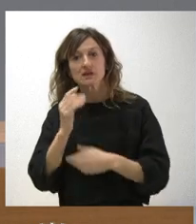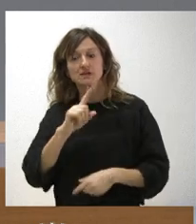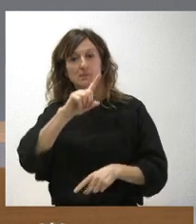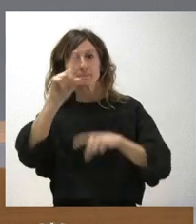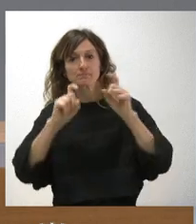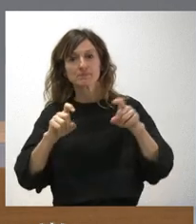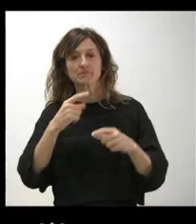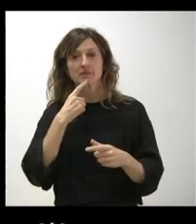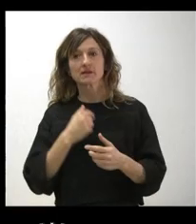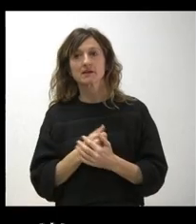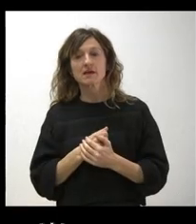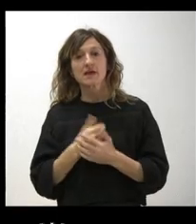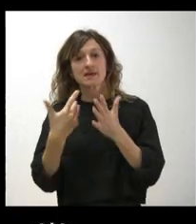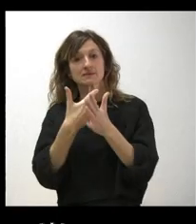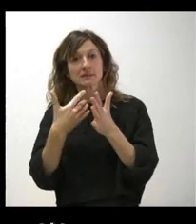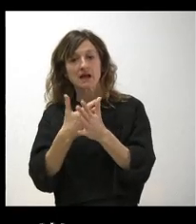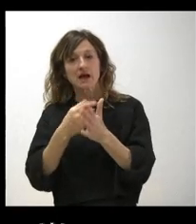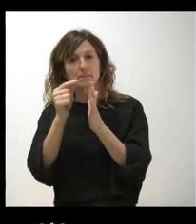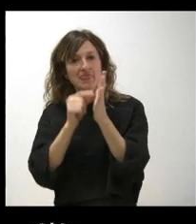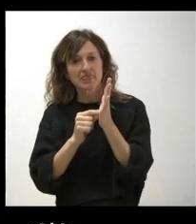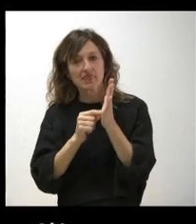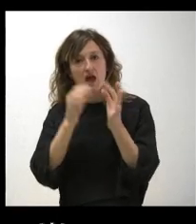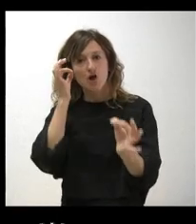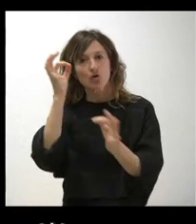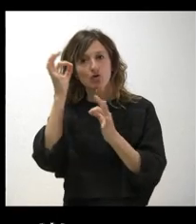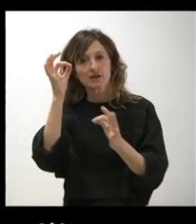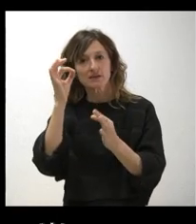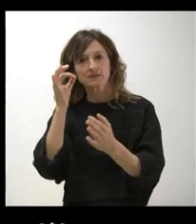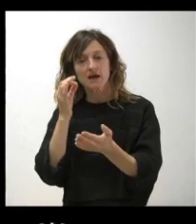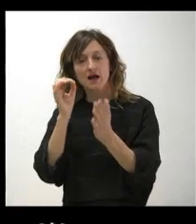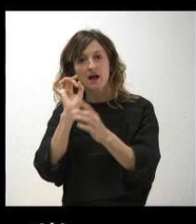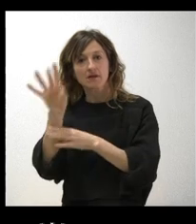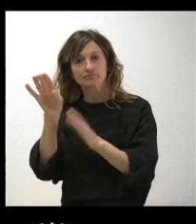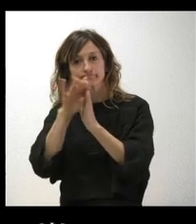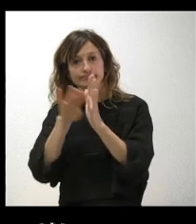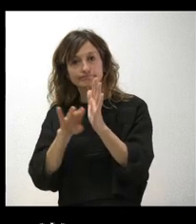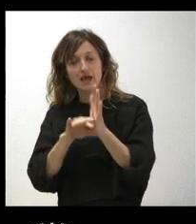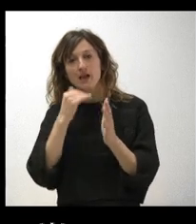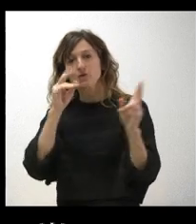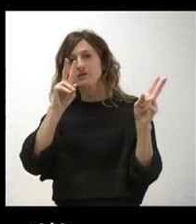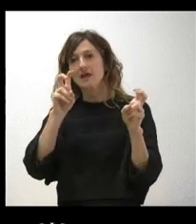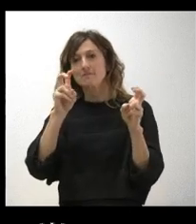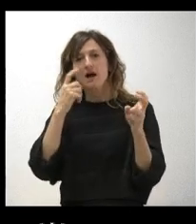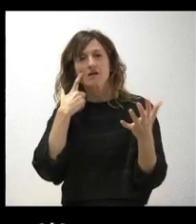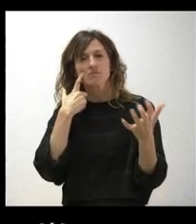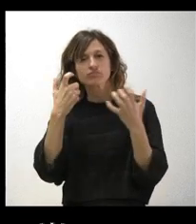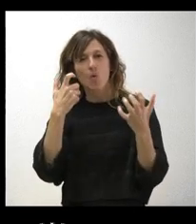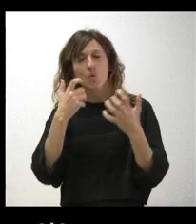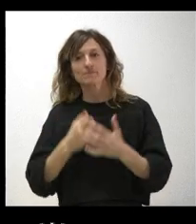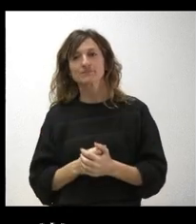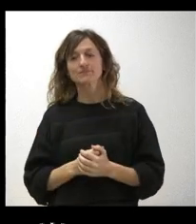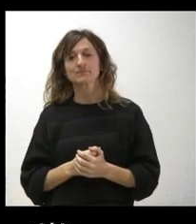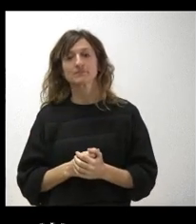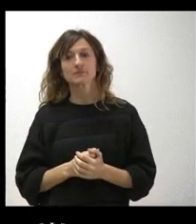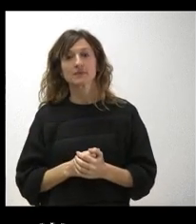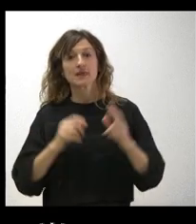nos puede no sé avanzar alguna medida concreta que se va a demandar al gobierno en esas cartas si hay algún tema que esté subrayado en rojo eh luego